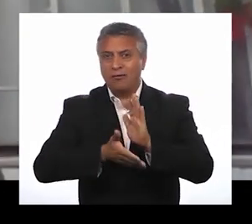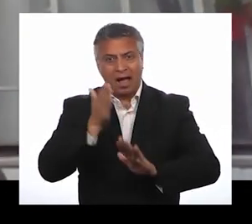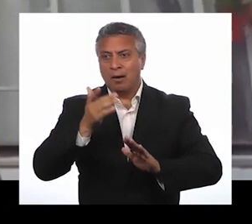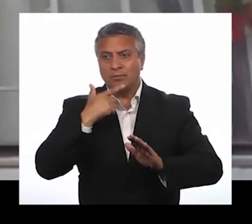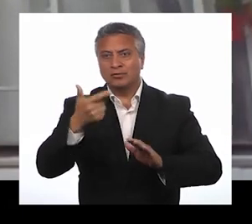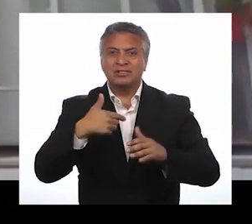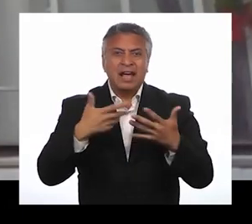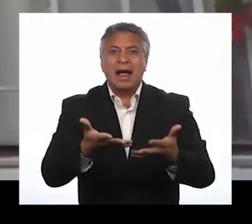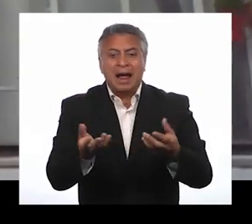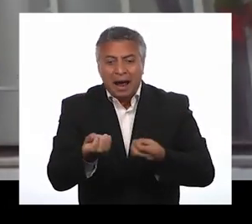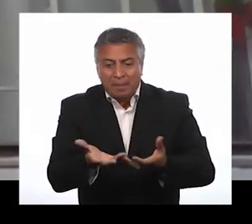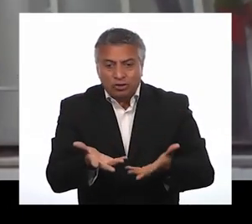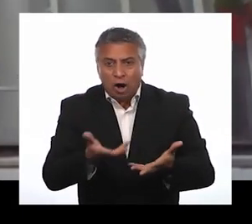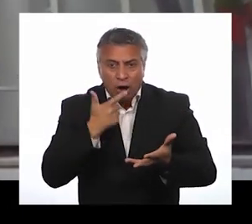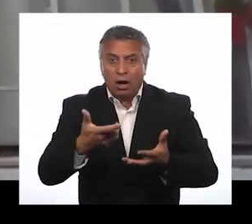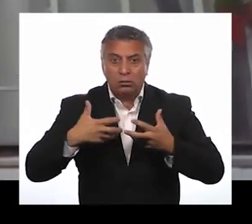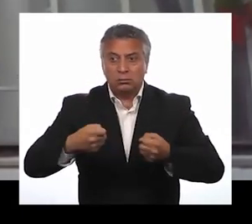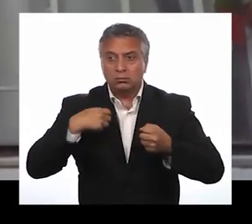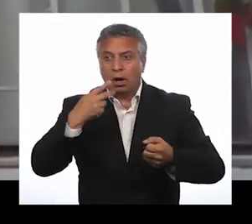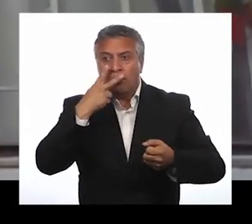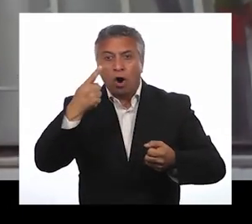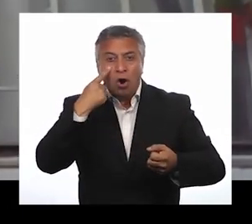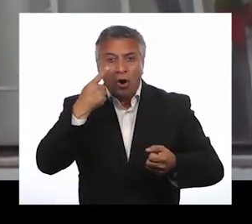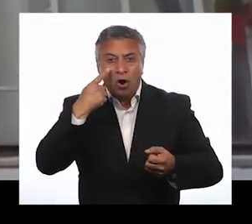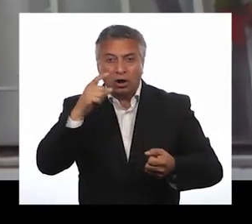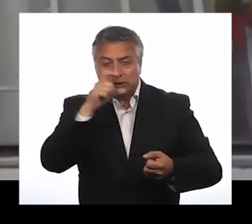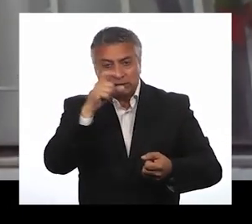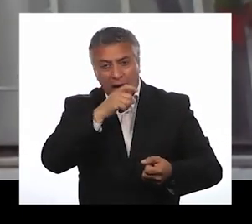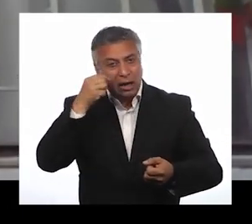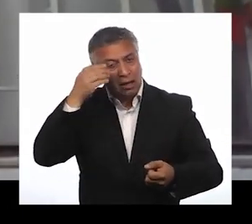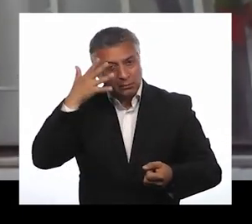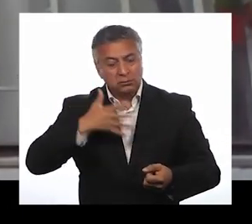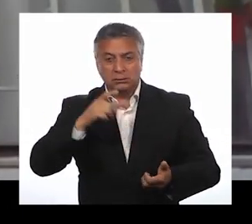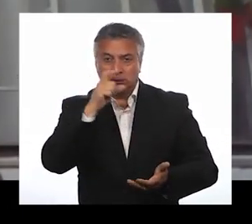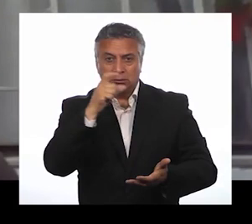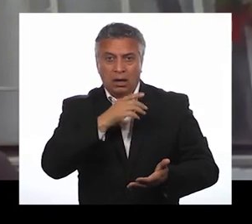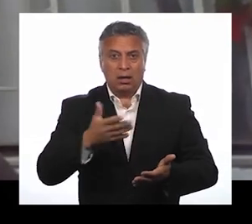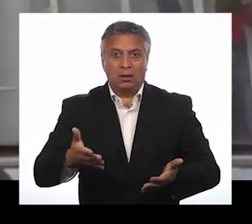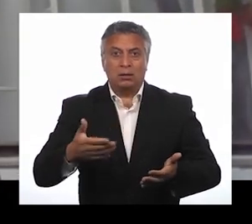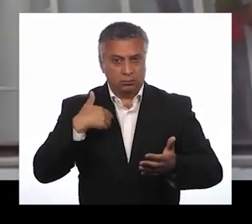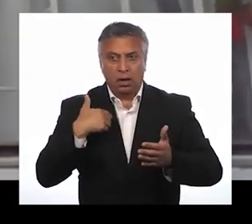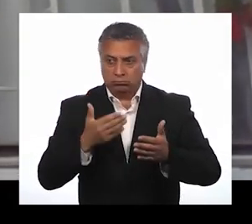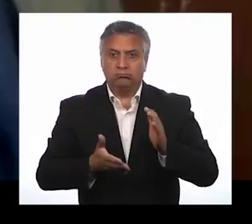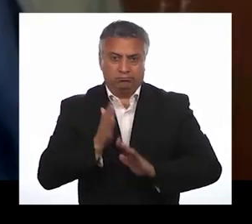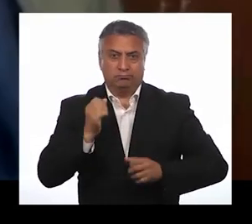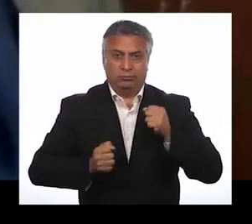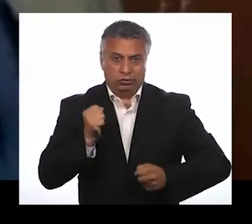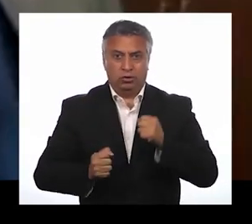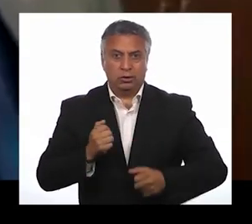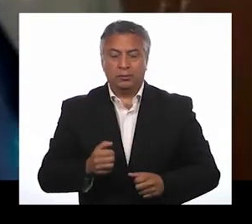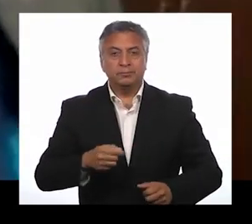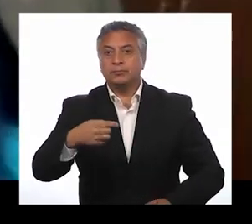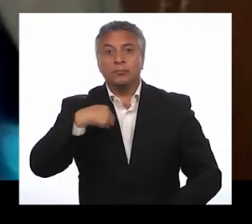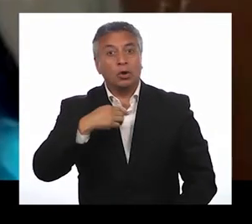me dijo, pucha hermano, ¿qué te pasó? Y ahí le expliqué, pues le mostré el ojo, lo tenía con sangre. Y empezamos a correr. No sabía